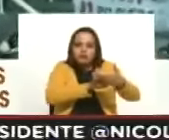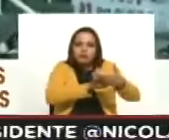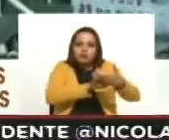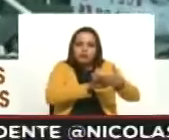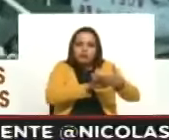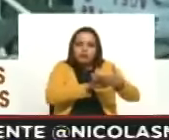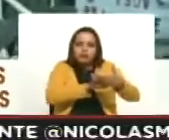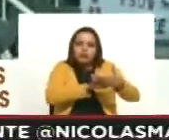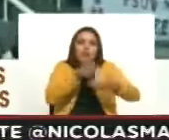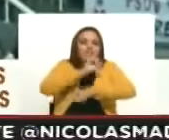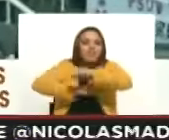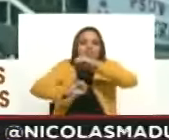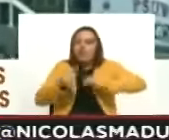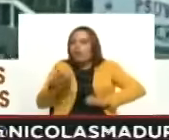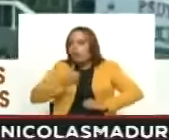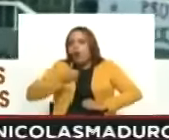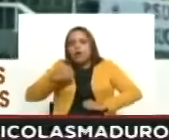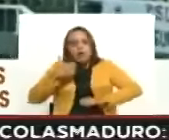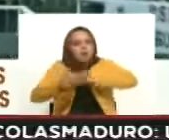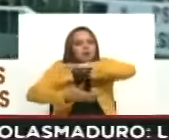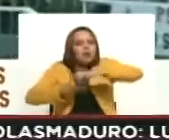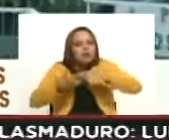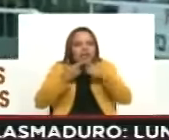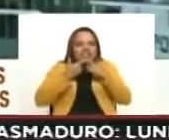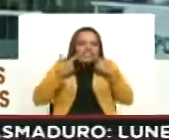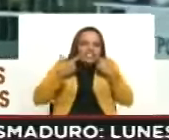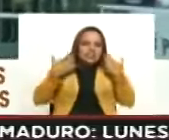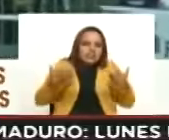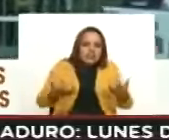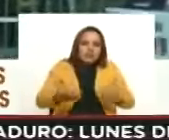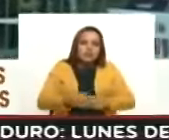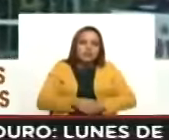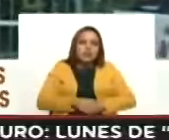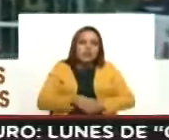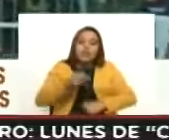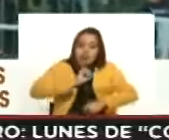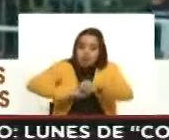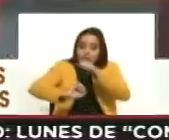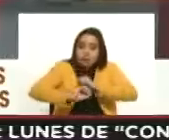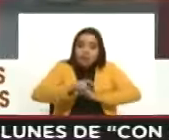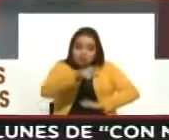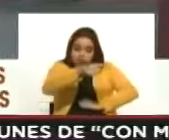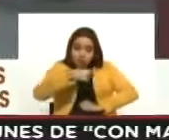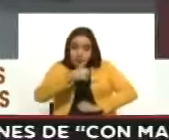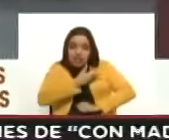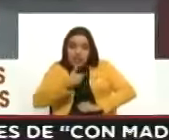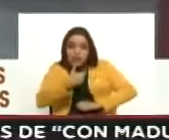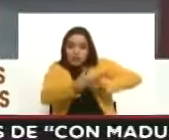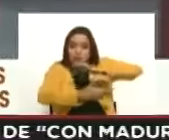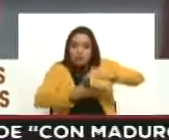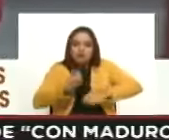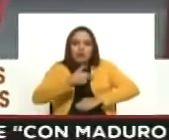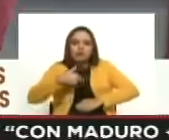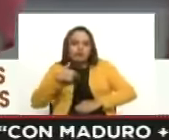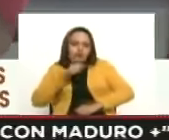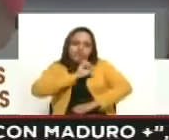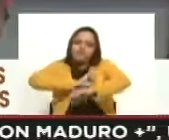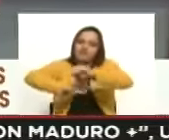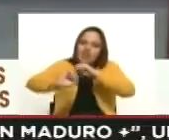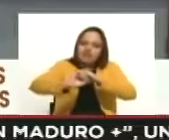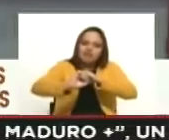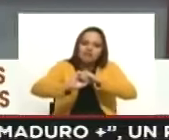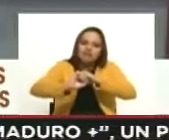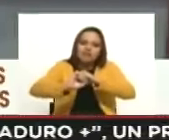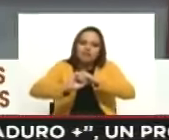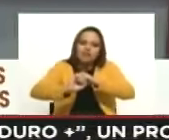al que tengamos que pelarle los dientes, para demostrarle al que quiera saber si se mete con la paz de este